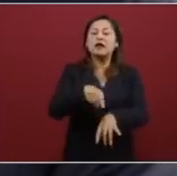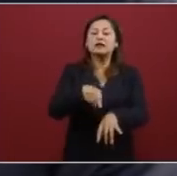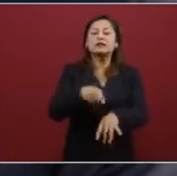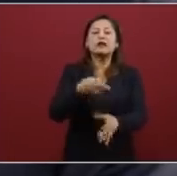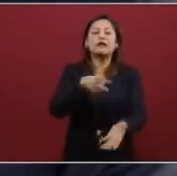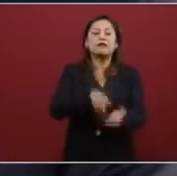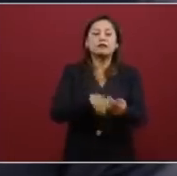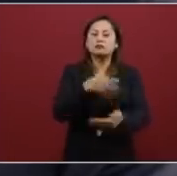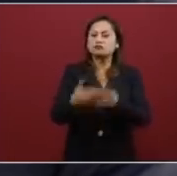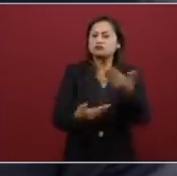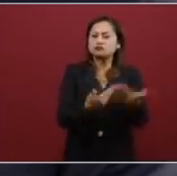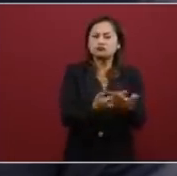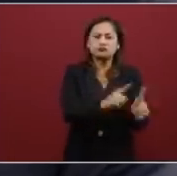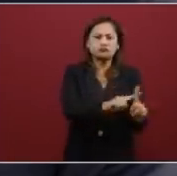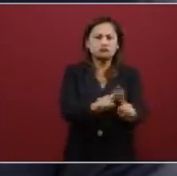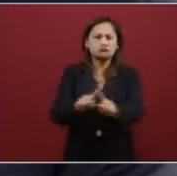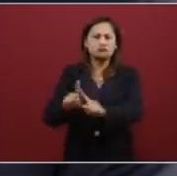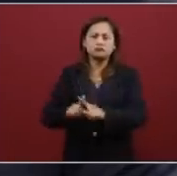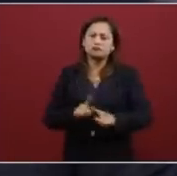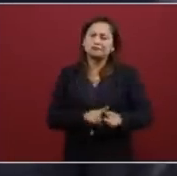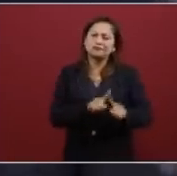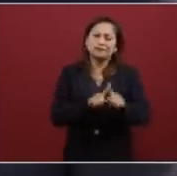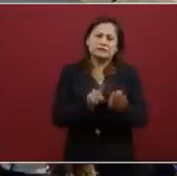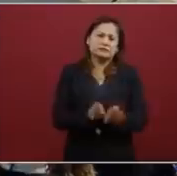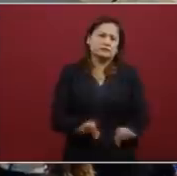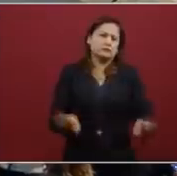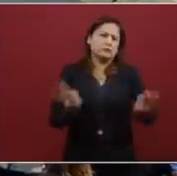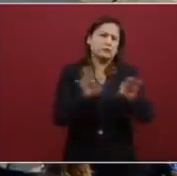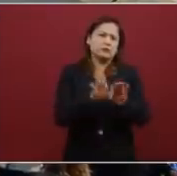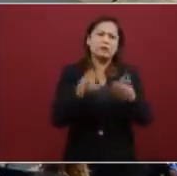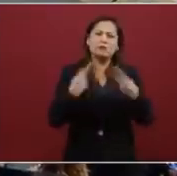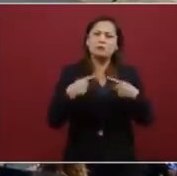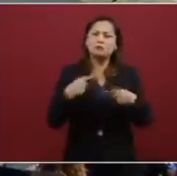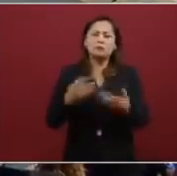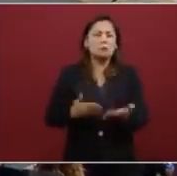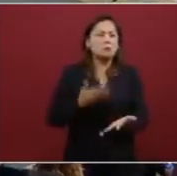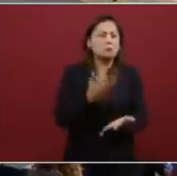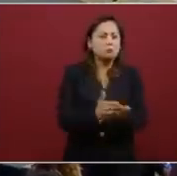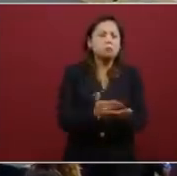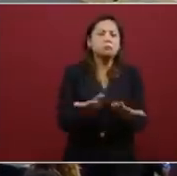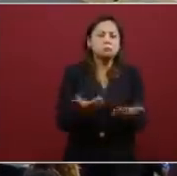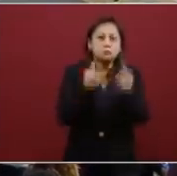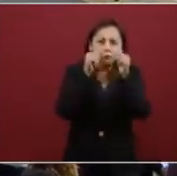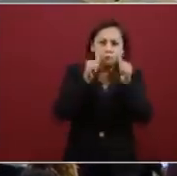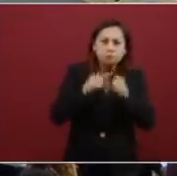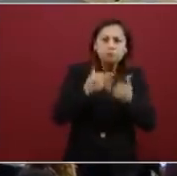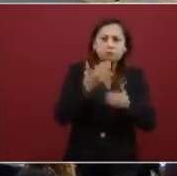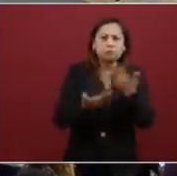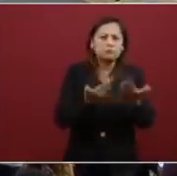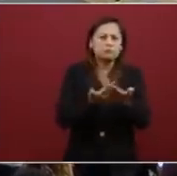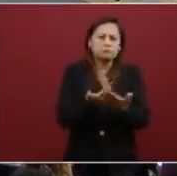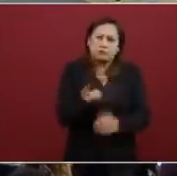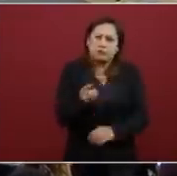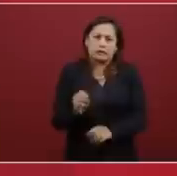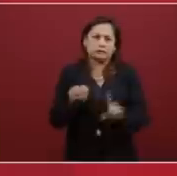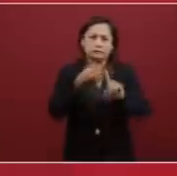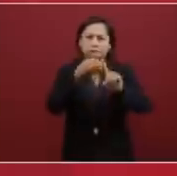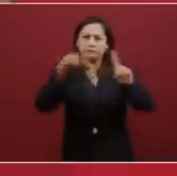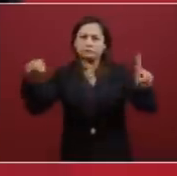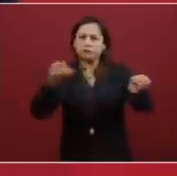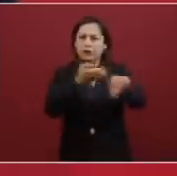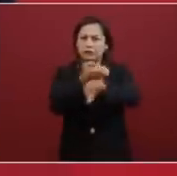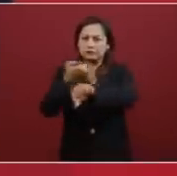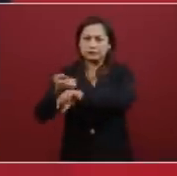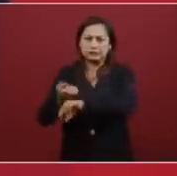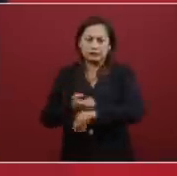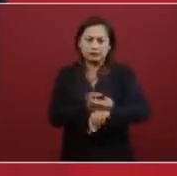servicios fundamentales, básicos. Entonces, es la nueva organización del gobierno territorial, o sea,